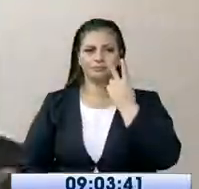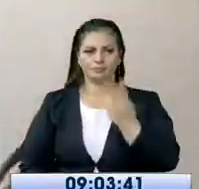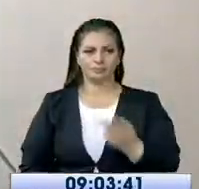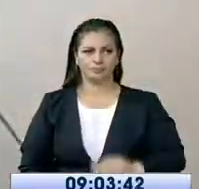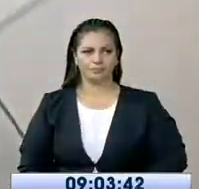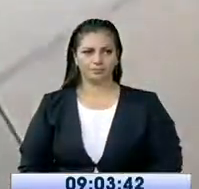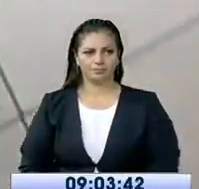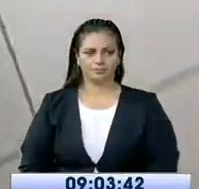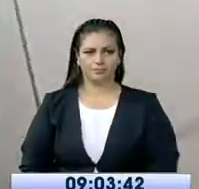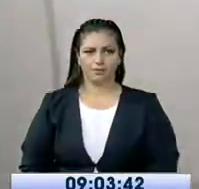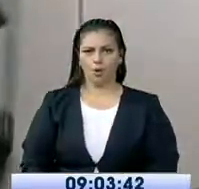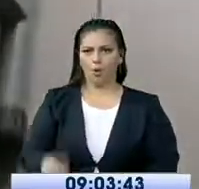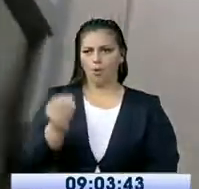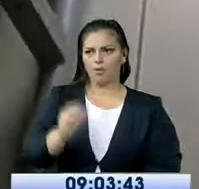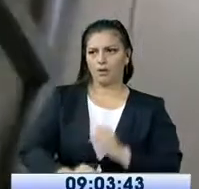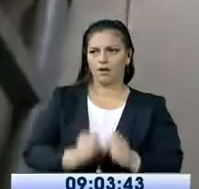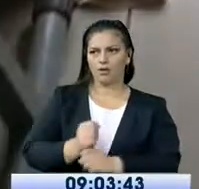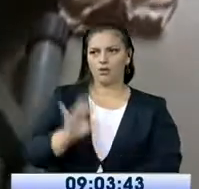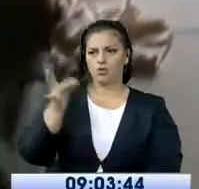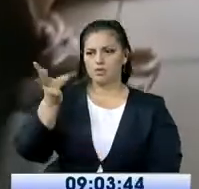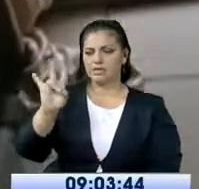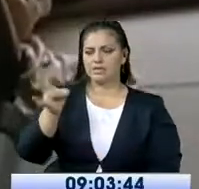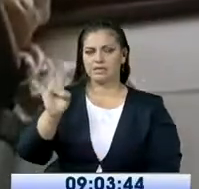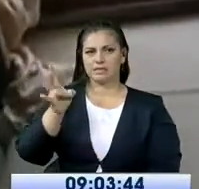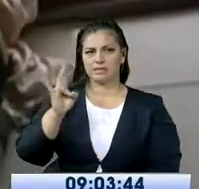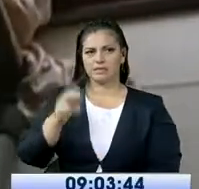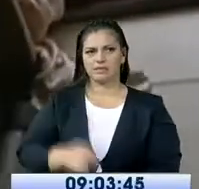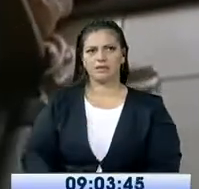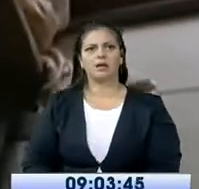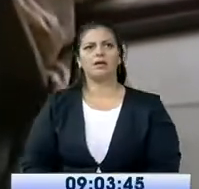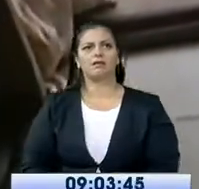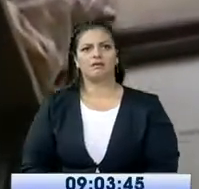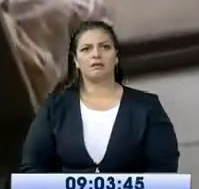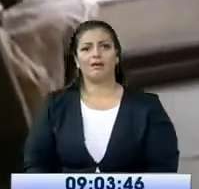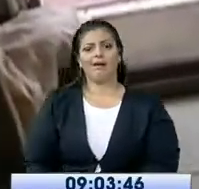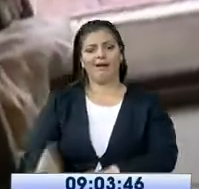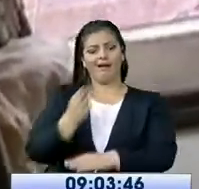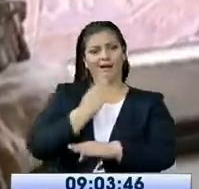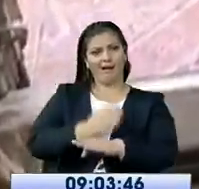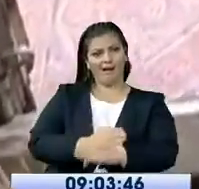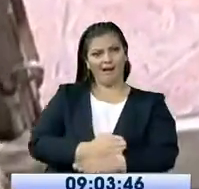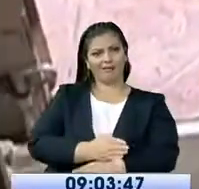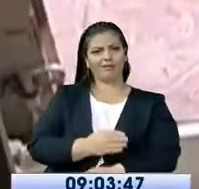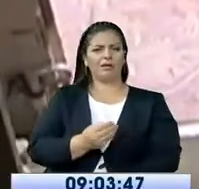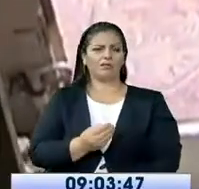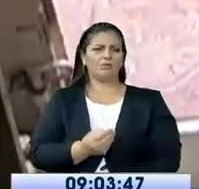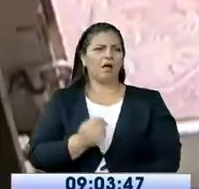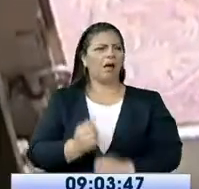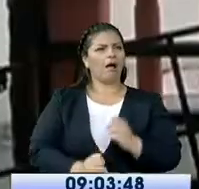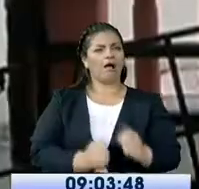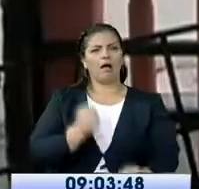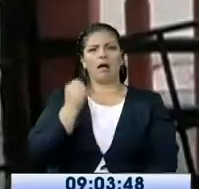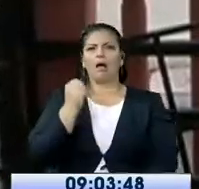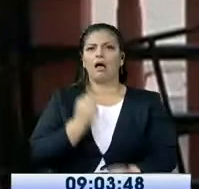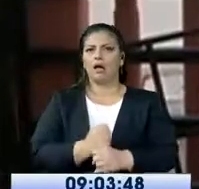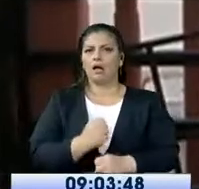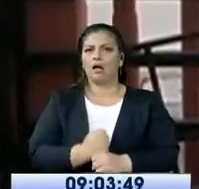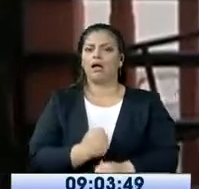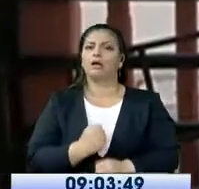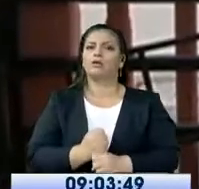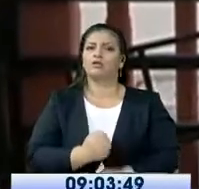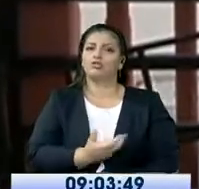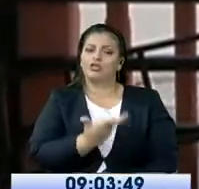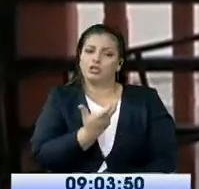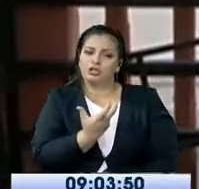Tiene 17 años de edad y al menos 4 consumiendo drogas. Es el amor, pero a la vez el sufrimiento de